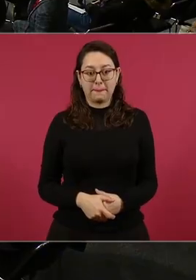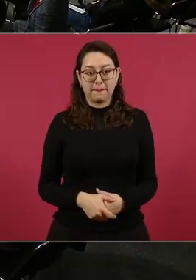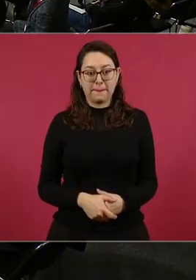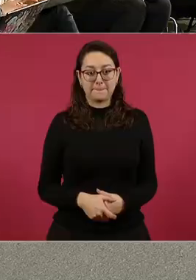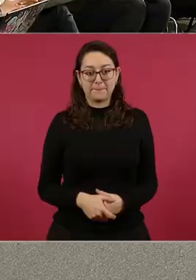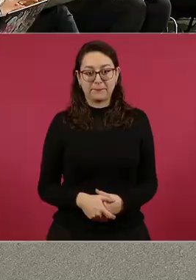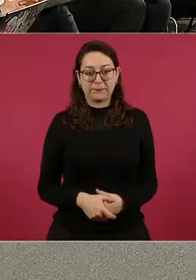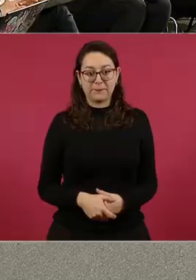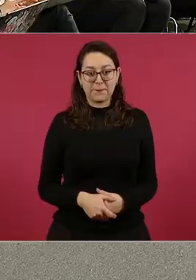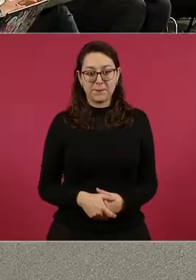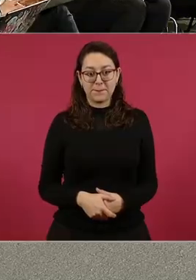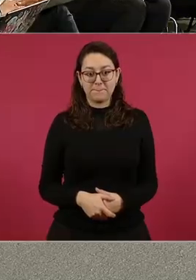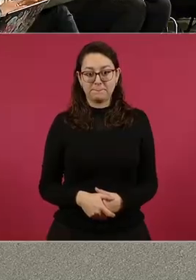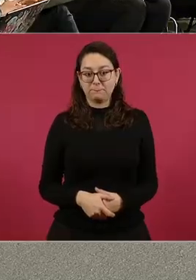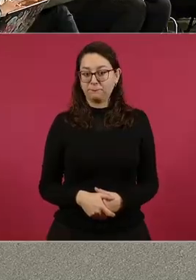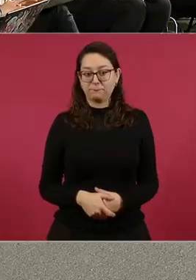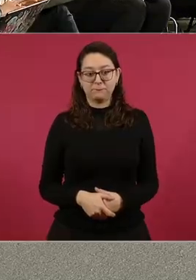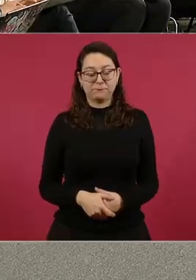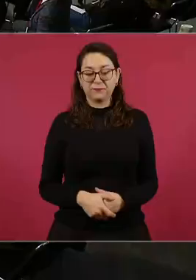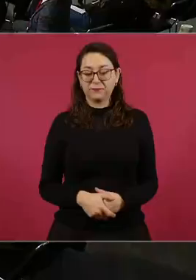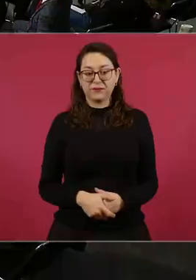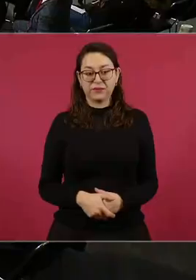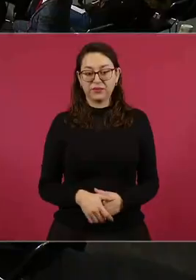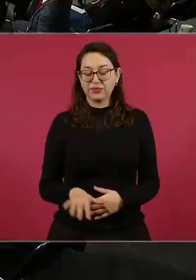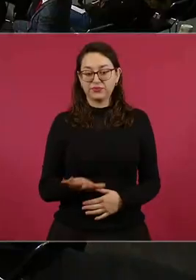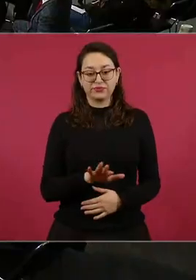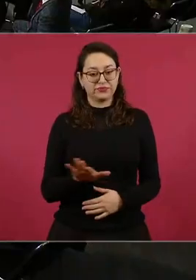Presidente Andrés Manuel López Obrador. Ya. Miren,